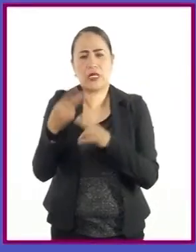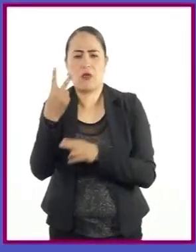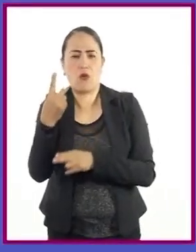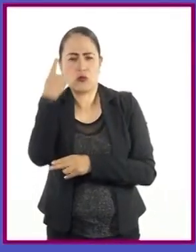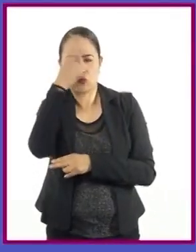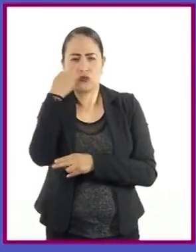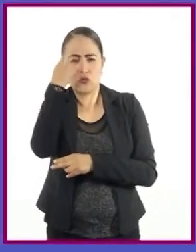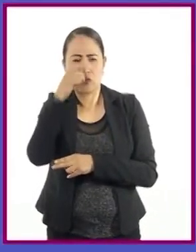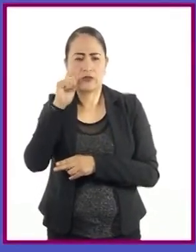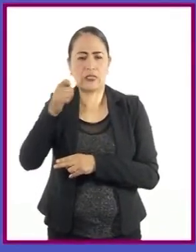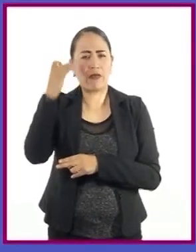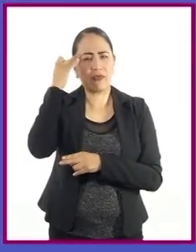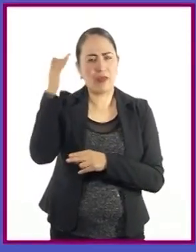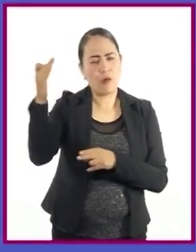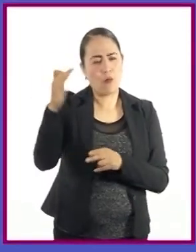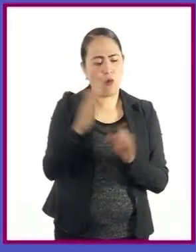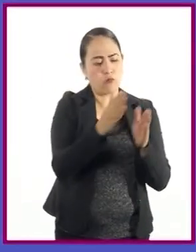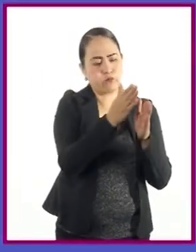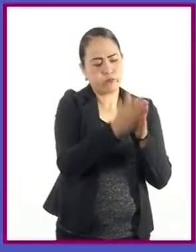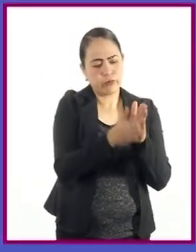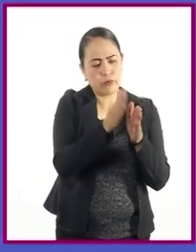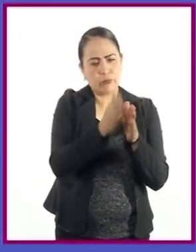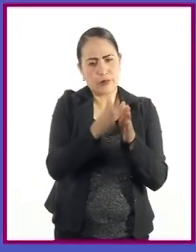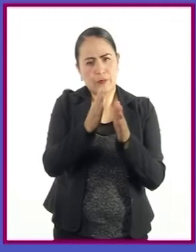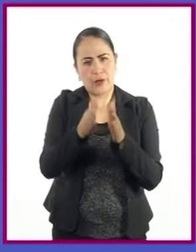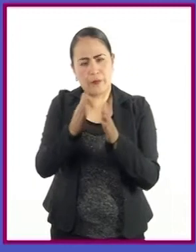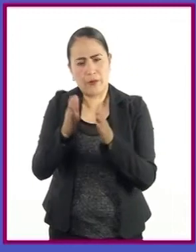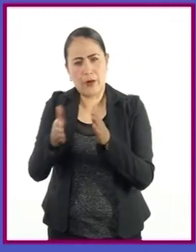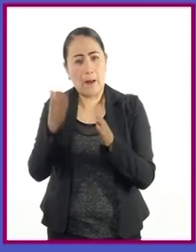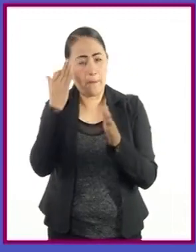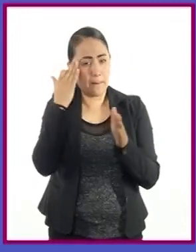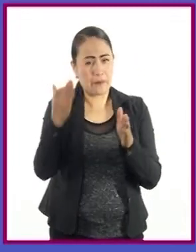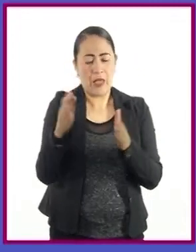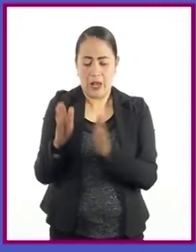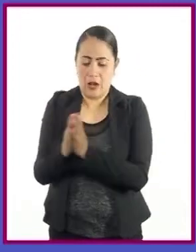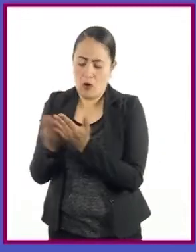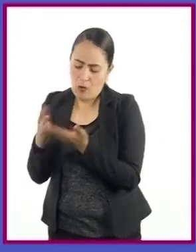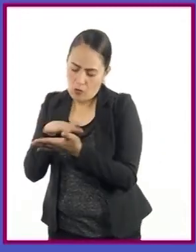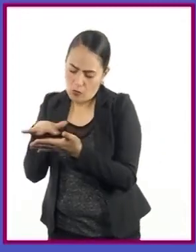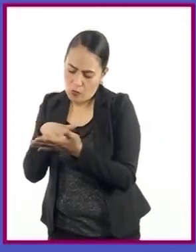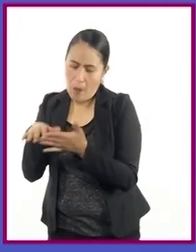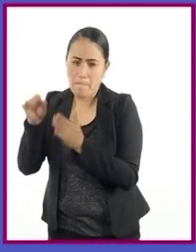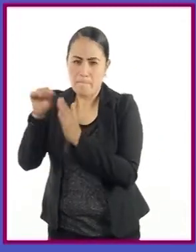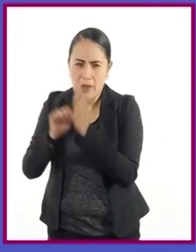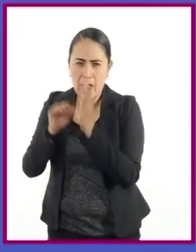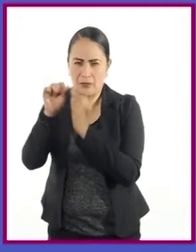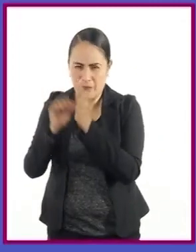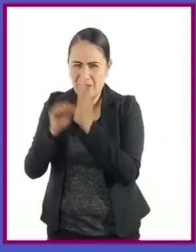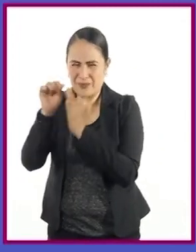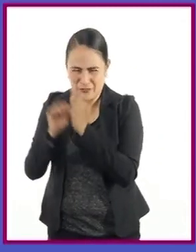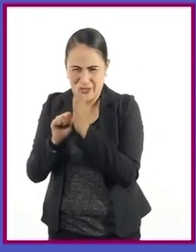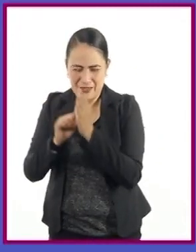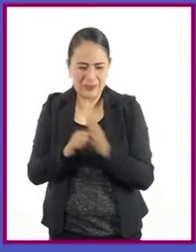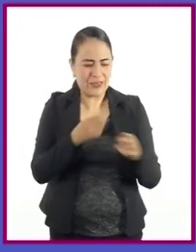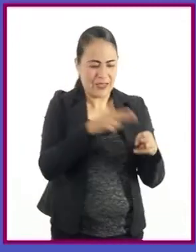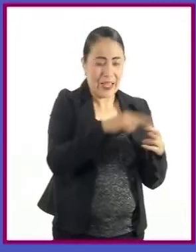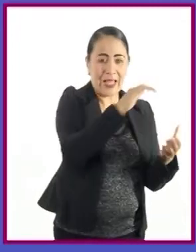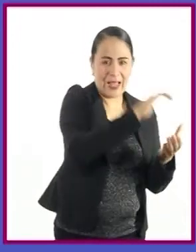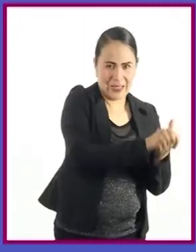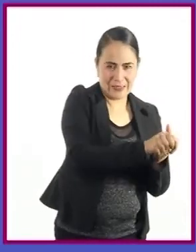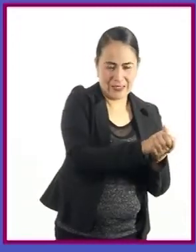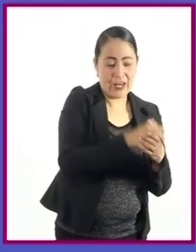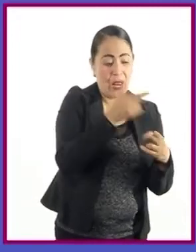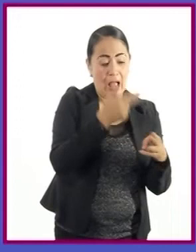llamamos tiempo cronológico. A los meses que transcurren desde que Alicia y Jordán se casan hasta